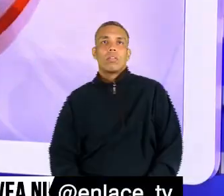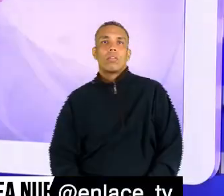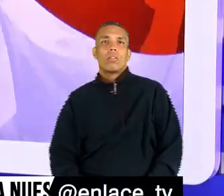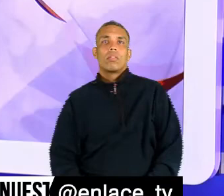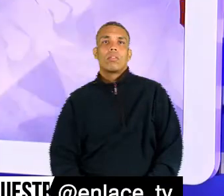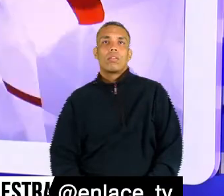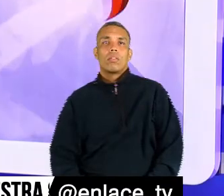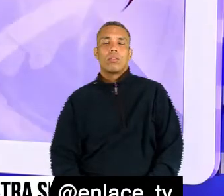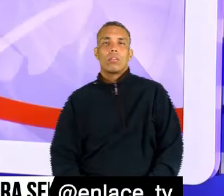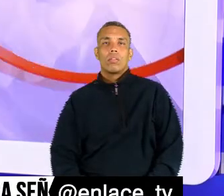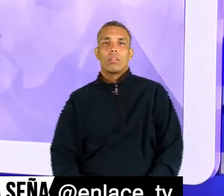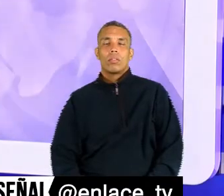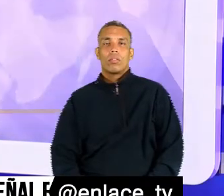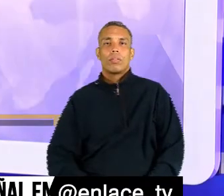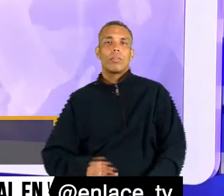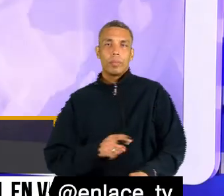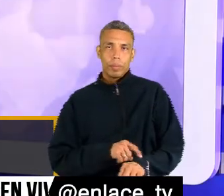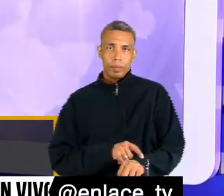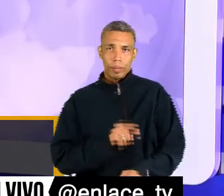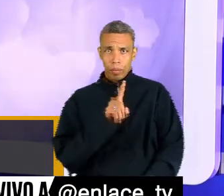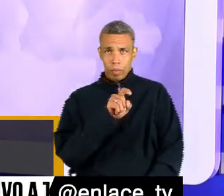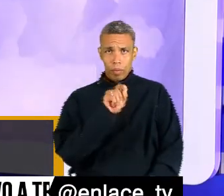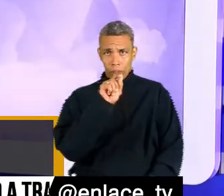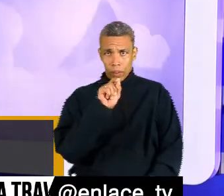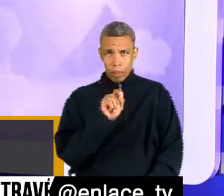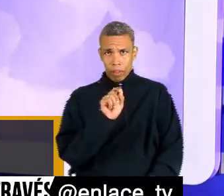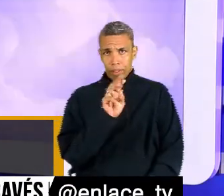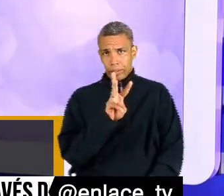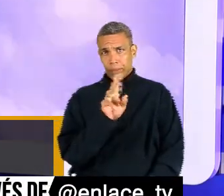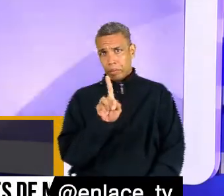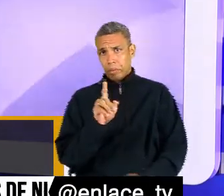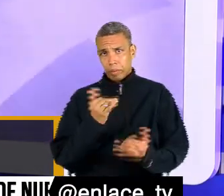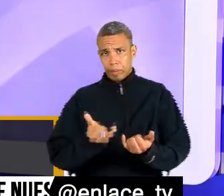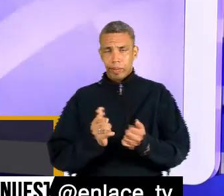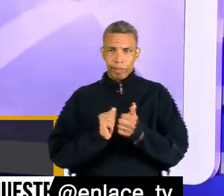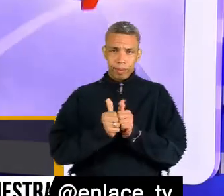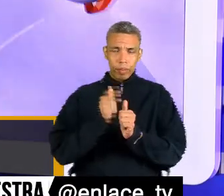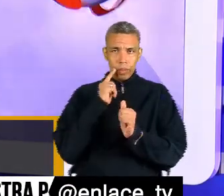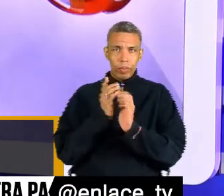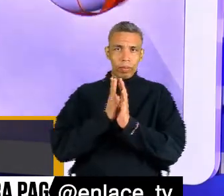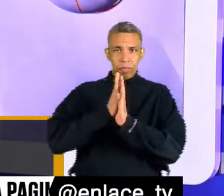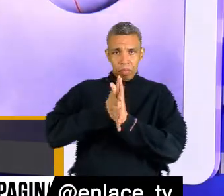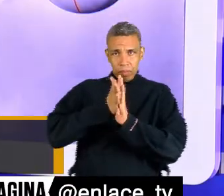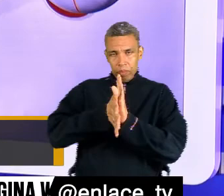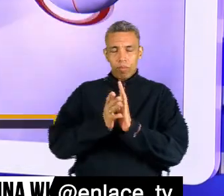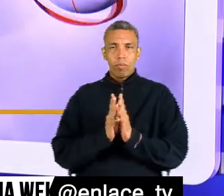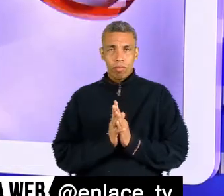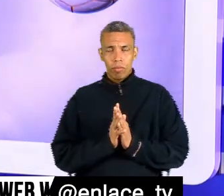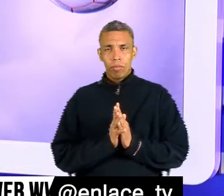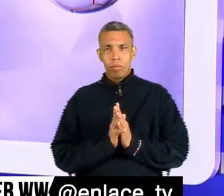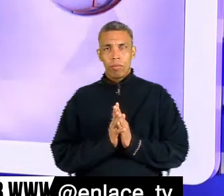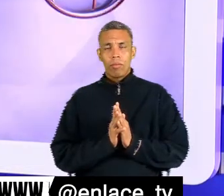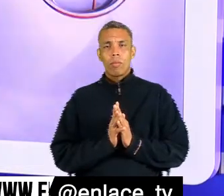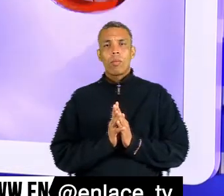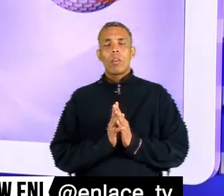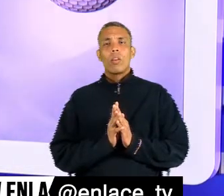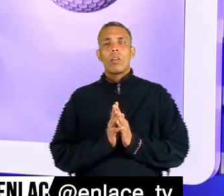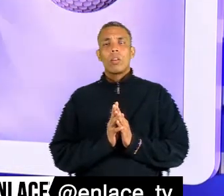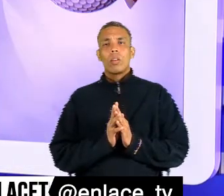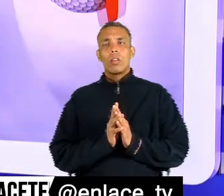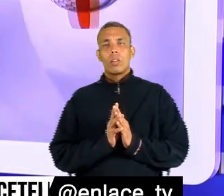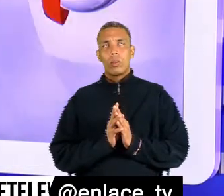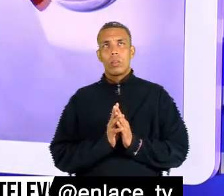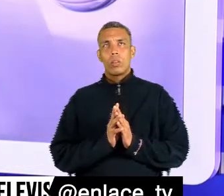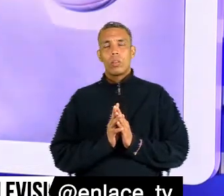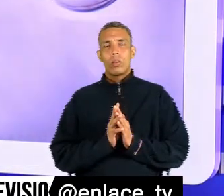Seis de la tarde, 31 minutos, llegan los deportes a Enlace Noticias. Pónganse cómodos, esta es la información. Real Sociedad, que quedó con el